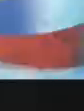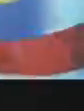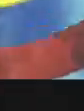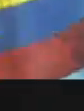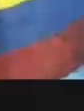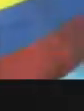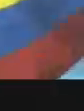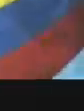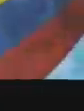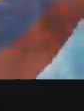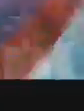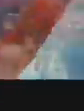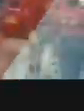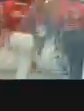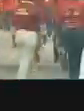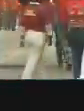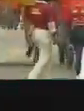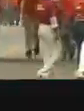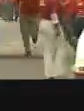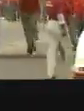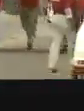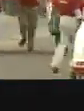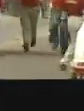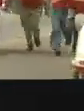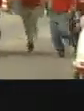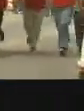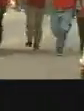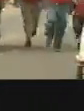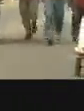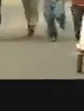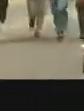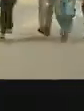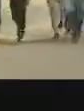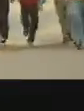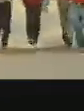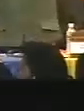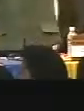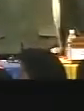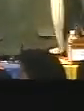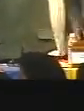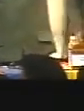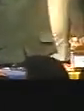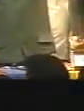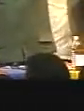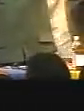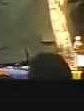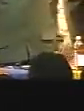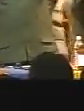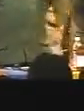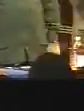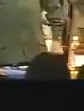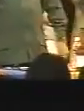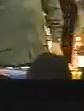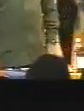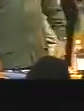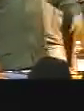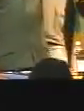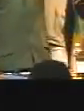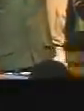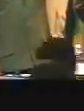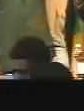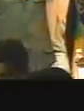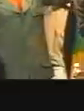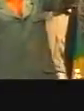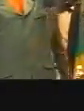independencia continúa. A 200 años de la independencia, un nuevo liderazgo surgió del seno de los pueblos